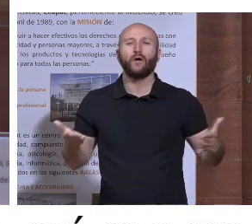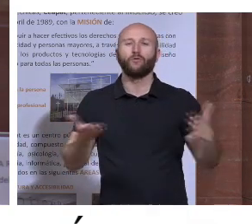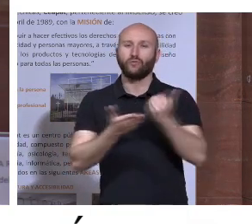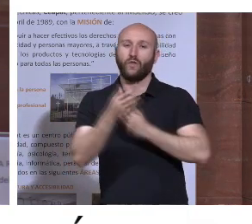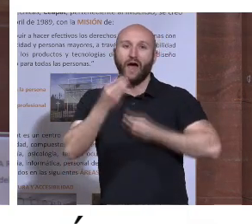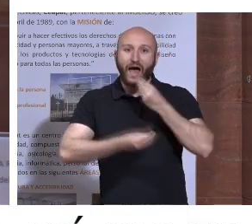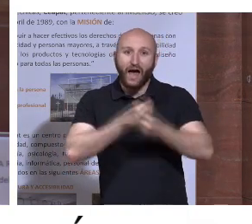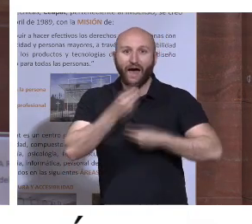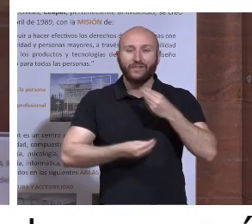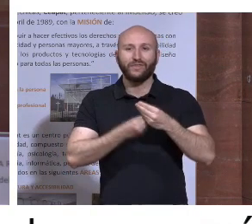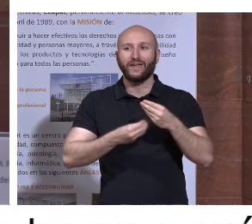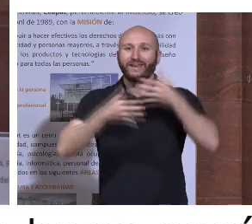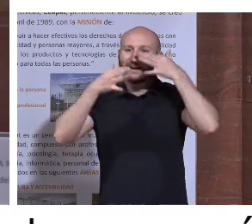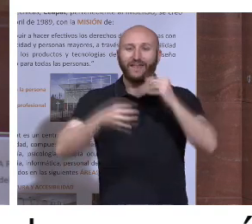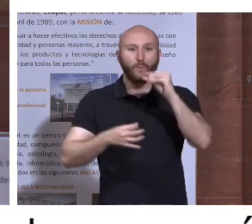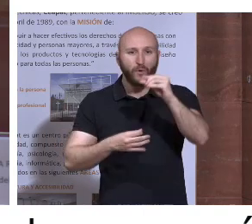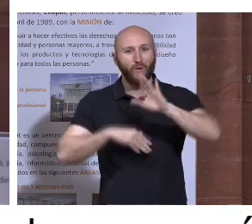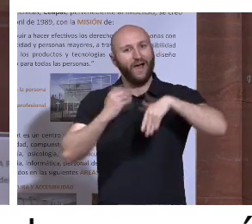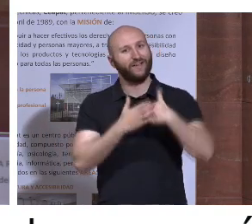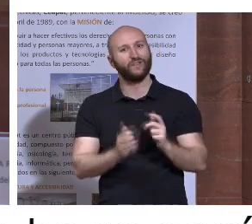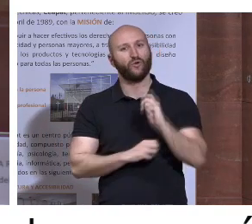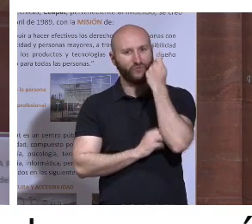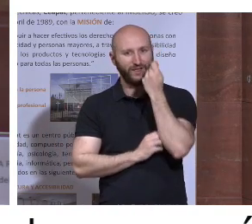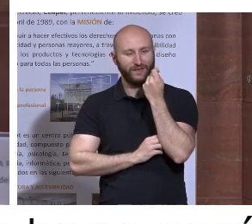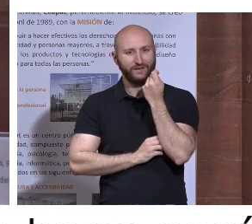será poco para poder conseguir eso, ¿no? Entonces,